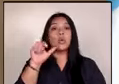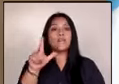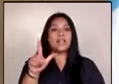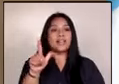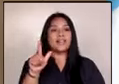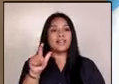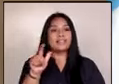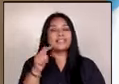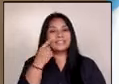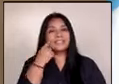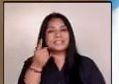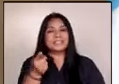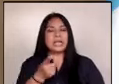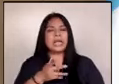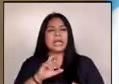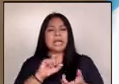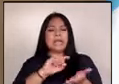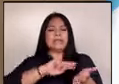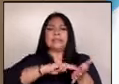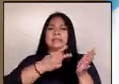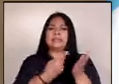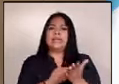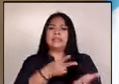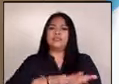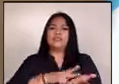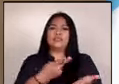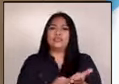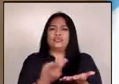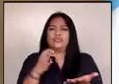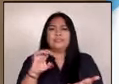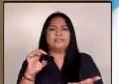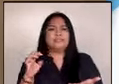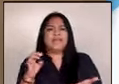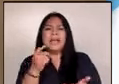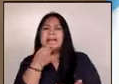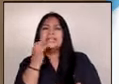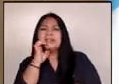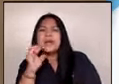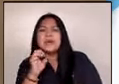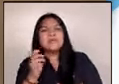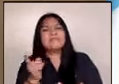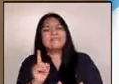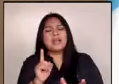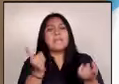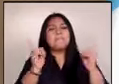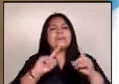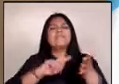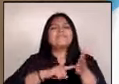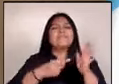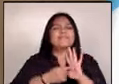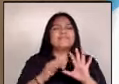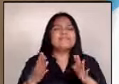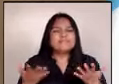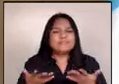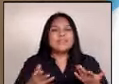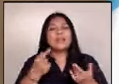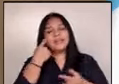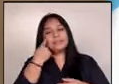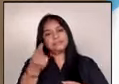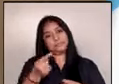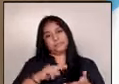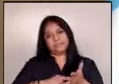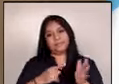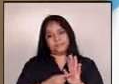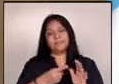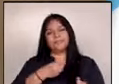Castellano es una denominación más bien anglosajona pero que se entiende y hemos de esforzarnos en que se entienda